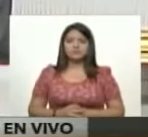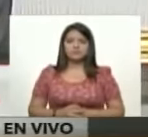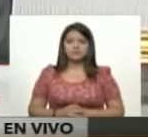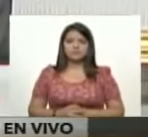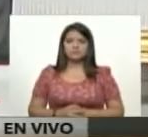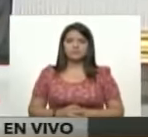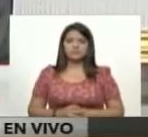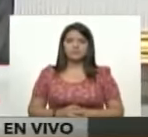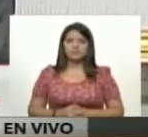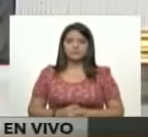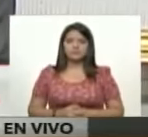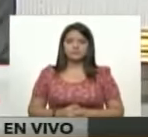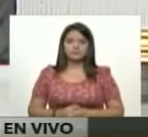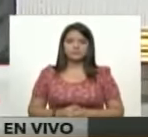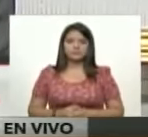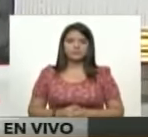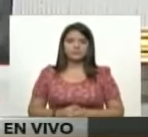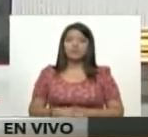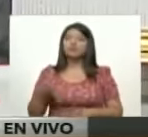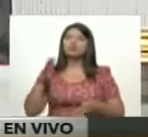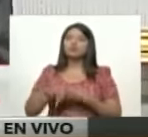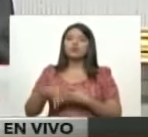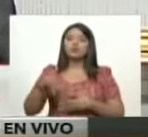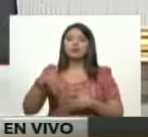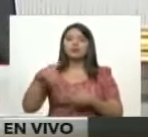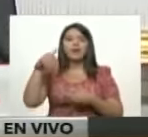lo de la votación.